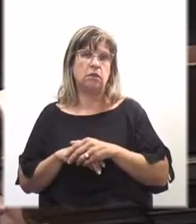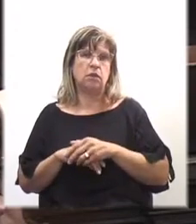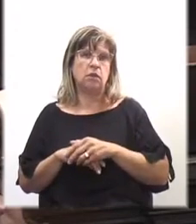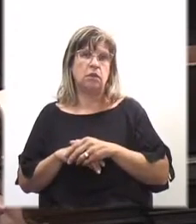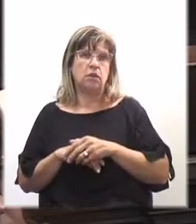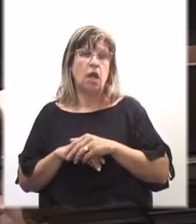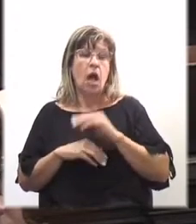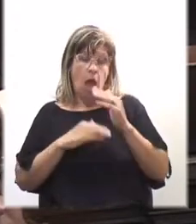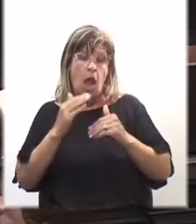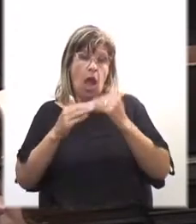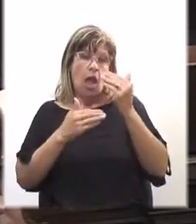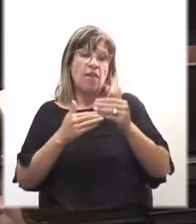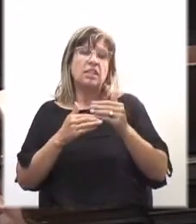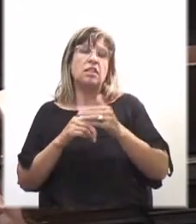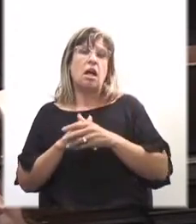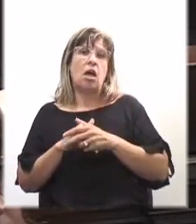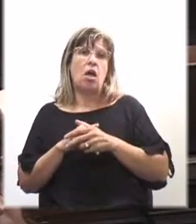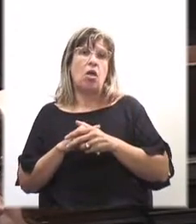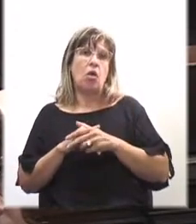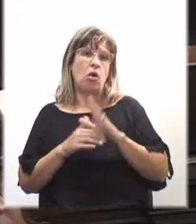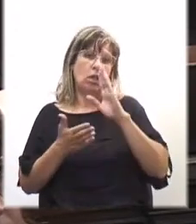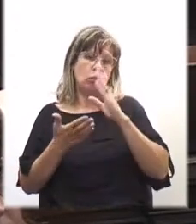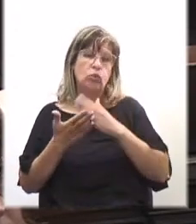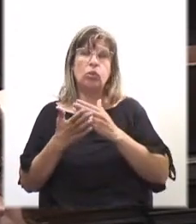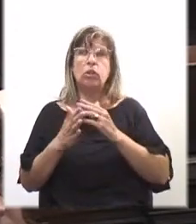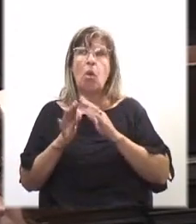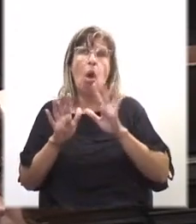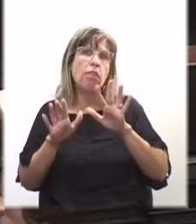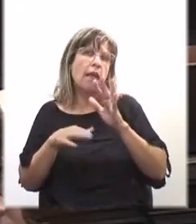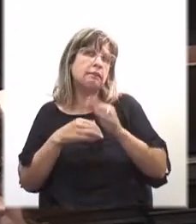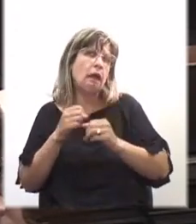ha avanzado en los últimos, yo diría, 10 años,